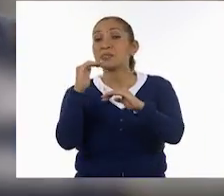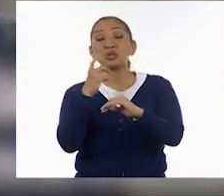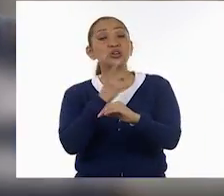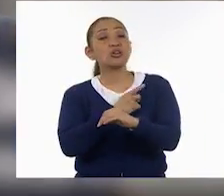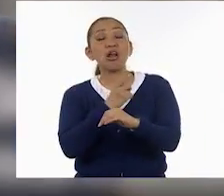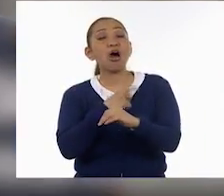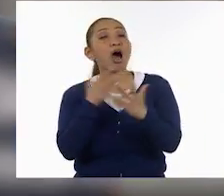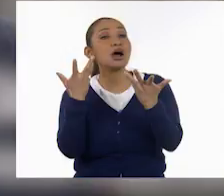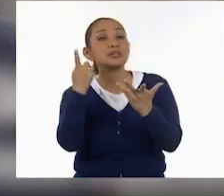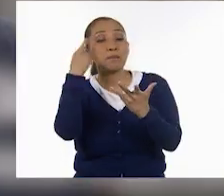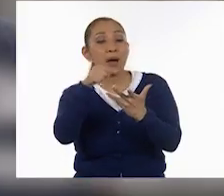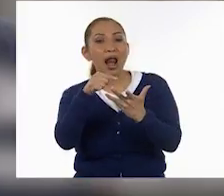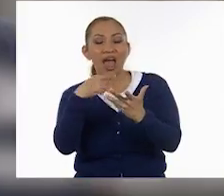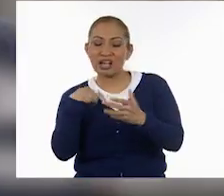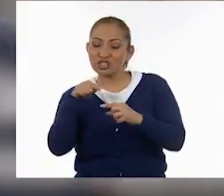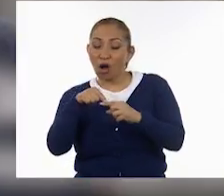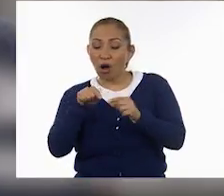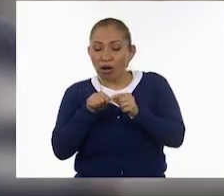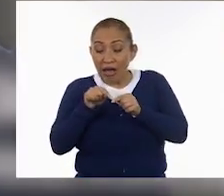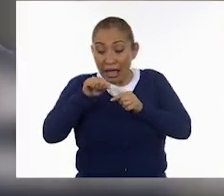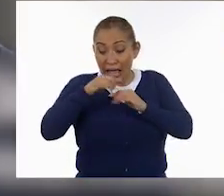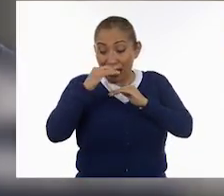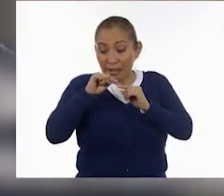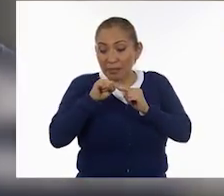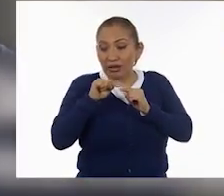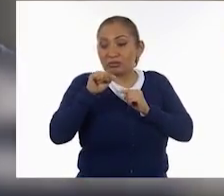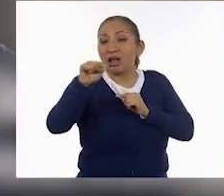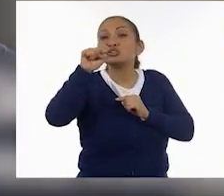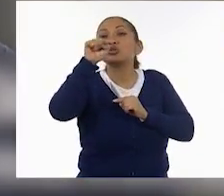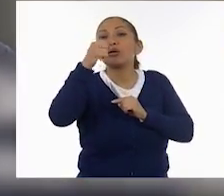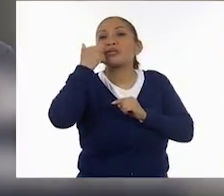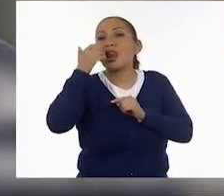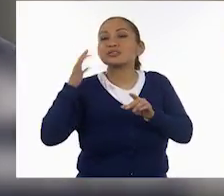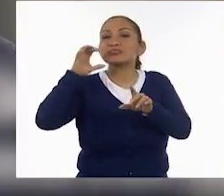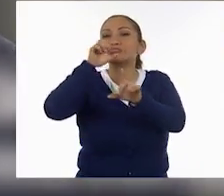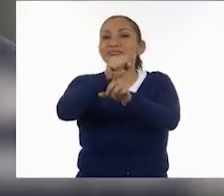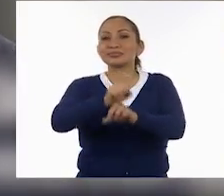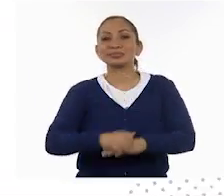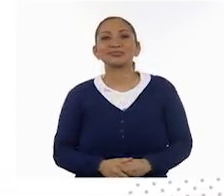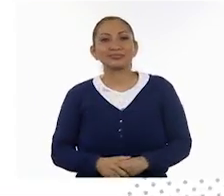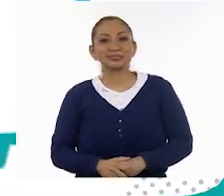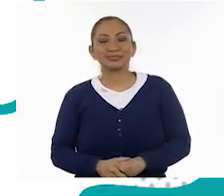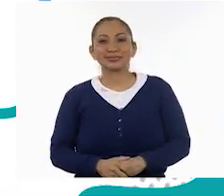límites solamente se crearon para marcar la distancia hasta donde tú quieres llegar.